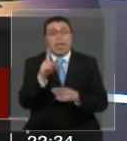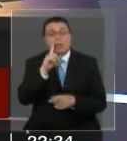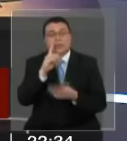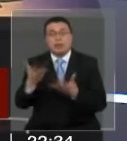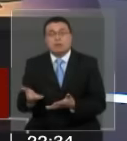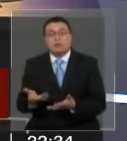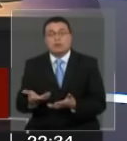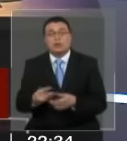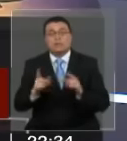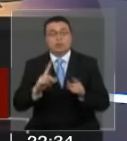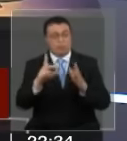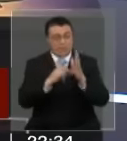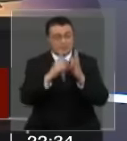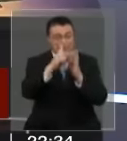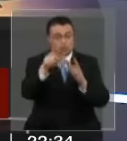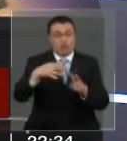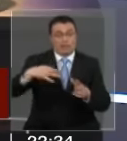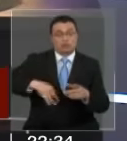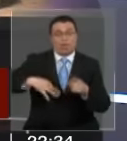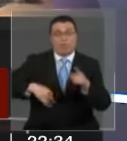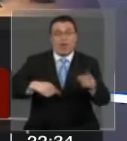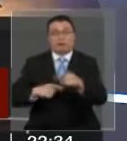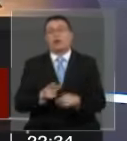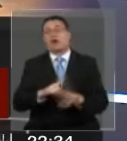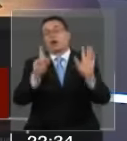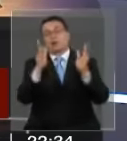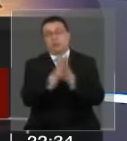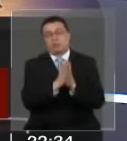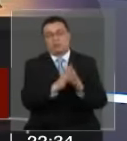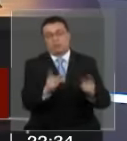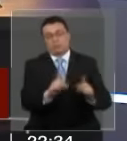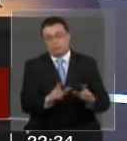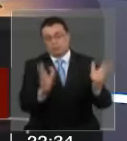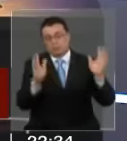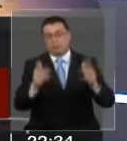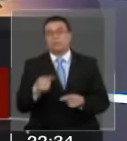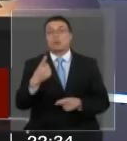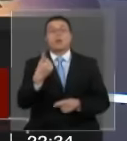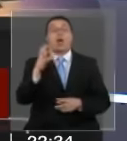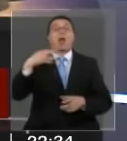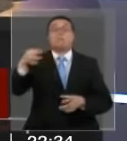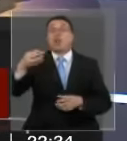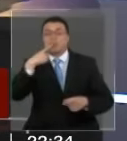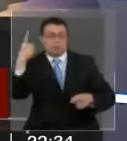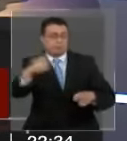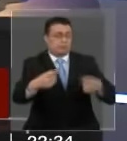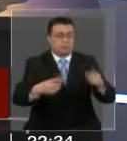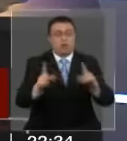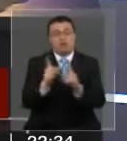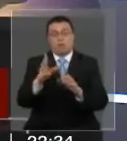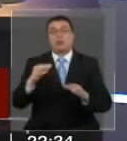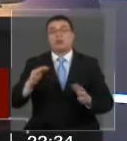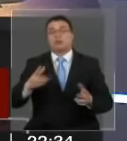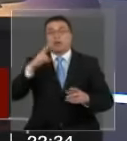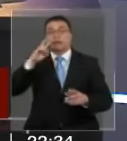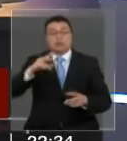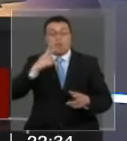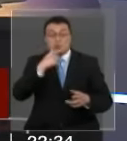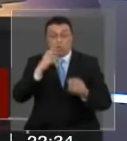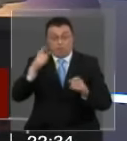No, el modelo de desarrollo lo determinan los ciudadanos. El modelo de desarrollo que tenemos no lo determina ni una persona, ni la moneda. No, sin duda. Lo determinan los ciudadanos con su